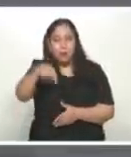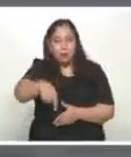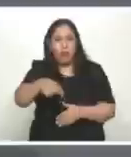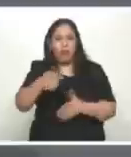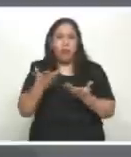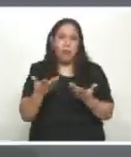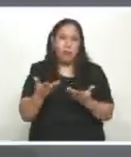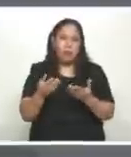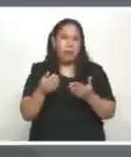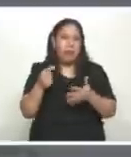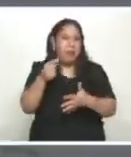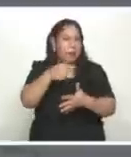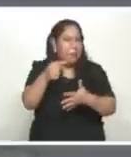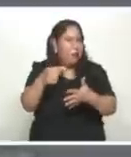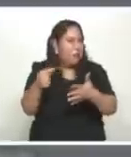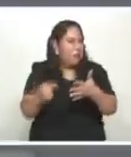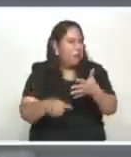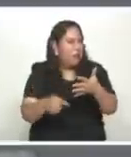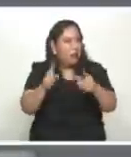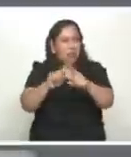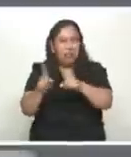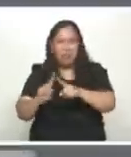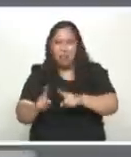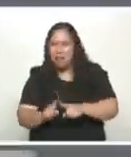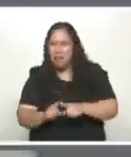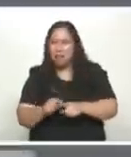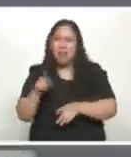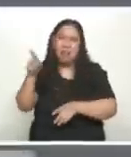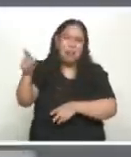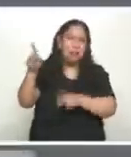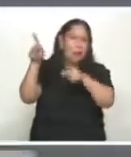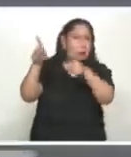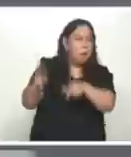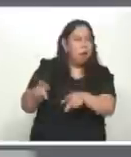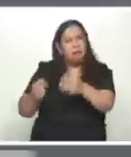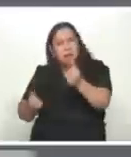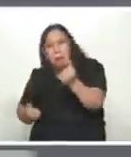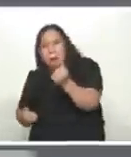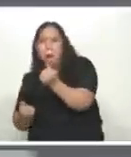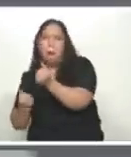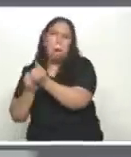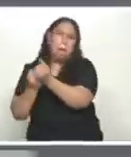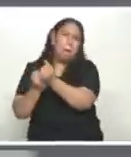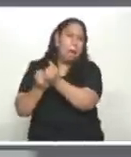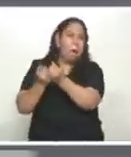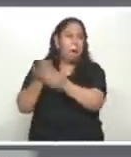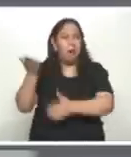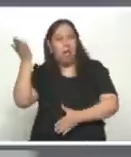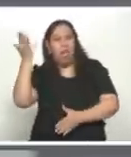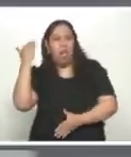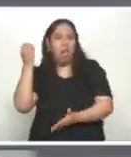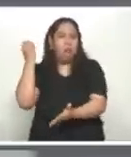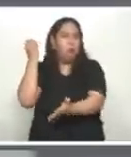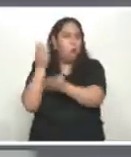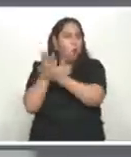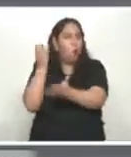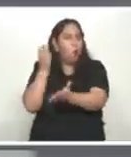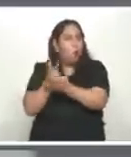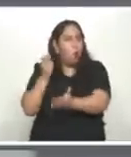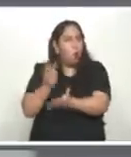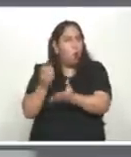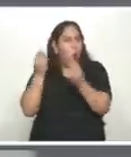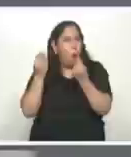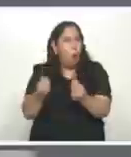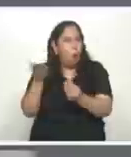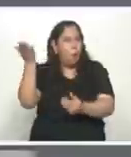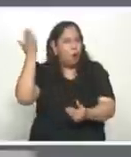arbitrariedades, contratos, concesiones, privilegios, todo lo que se ha aprobado, como dijo Xiomara en su mensaje, en una